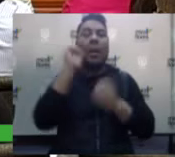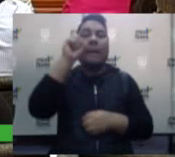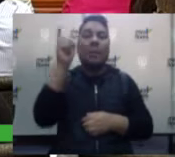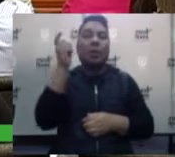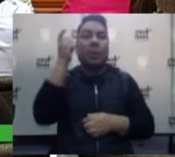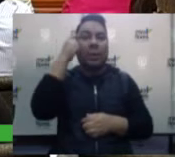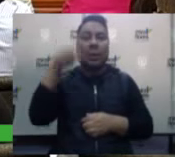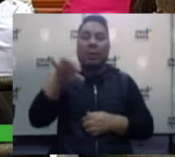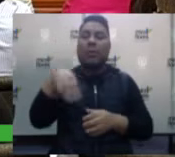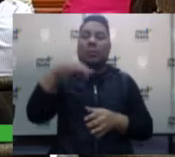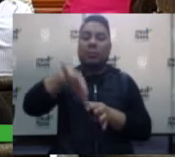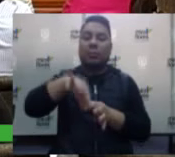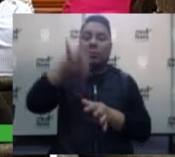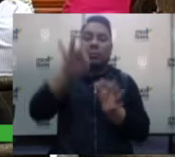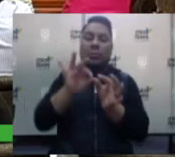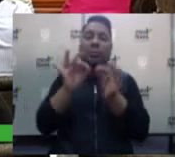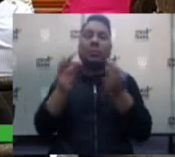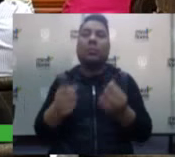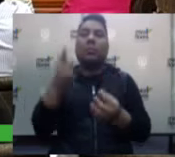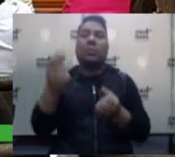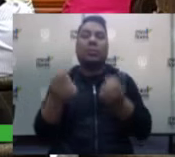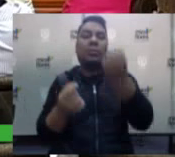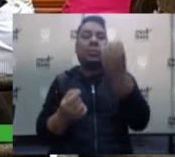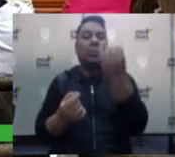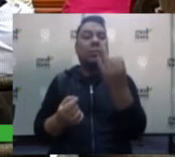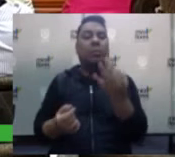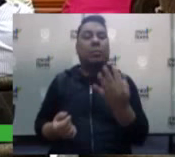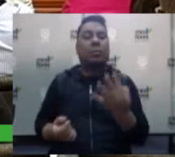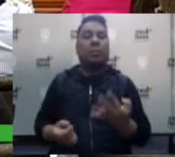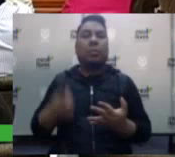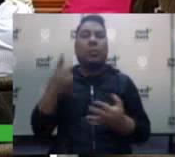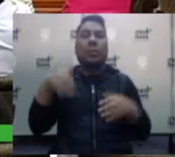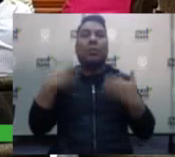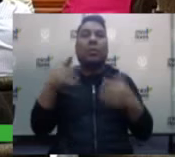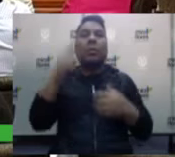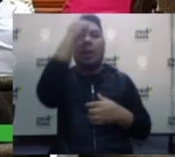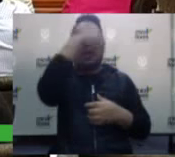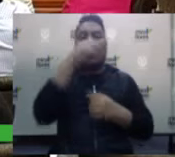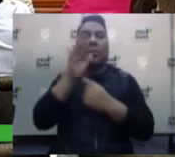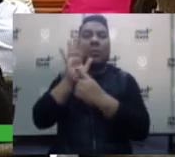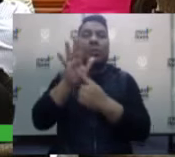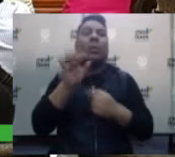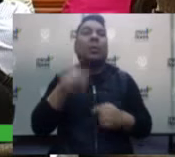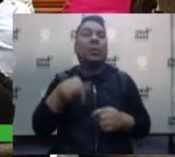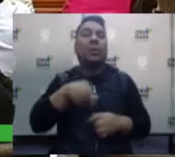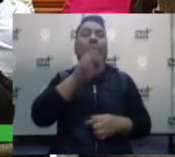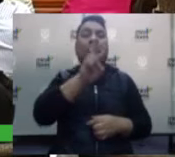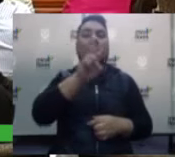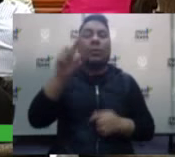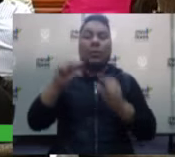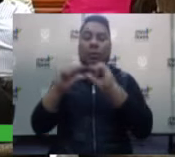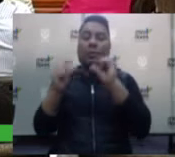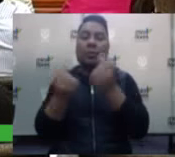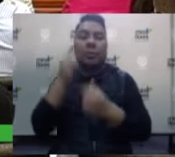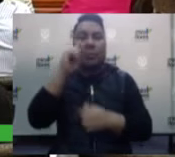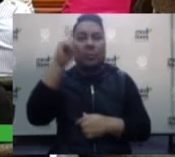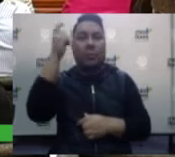Nacional de Elecciones, las cuales hacen un total de 21 agrupaciones, las mismas que han sido